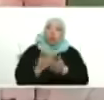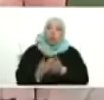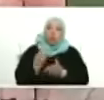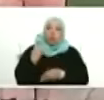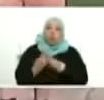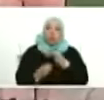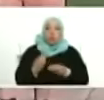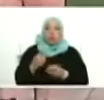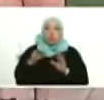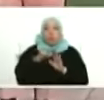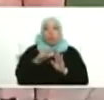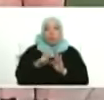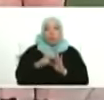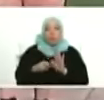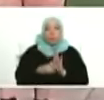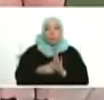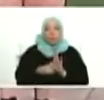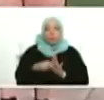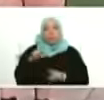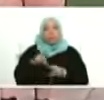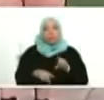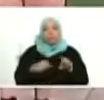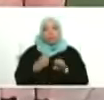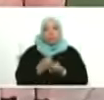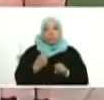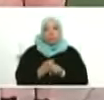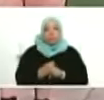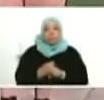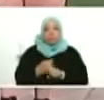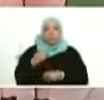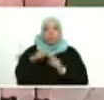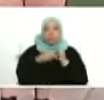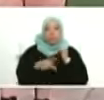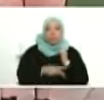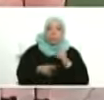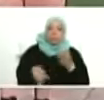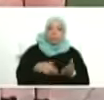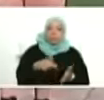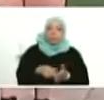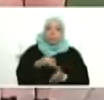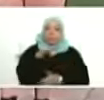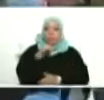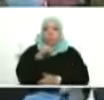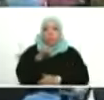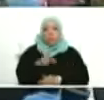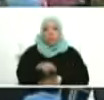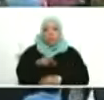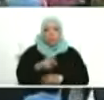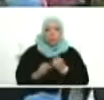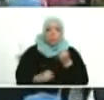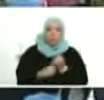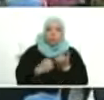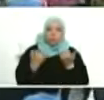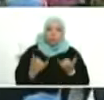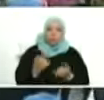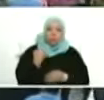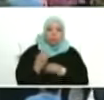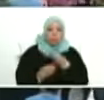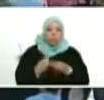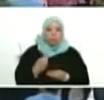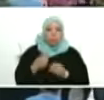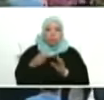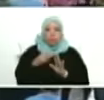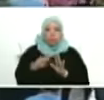esa instrucción de seguir multiplicando estos parques a nivel nacional, que sin duda alguna van a venir a fortalecer lo que es su